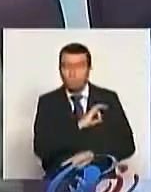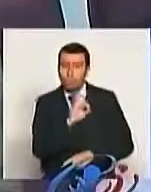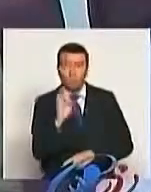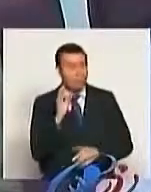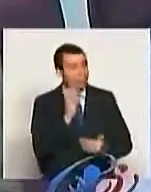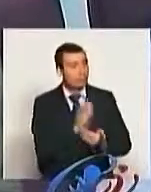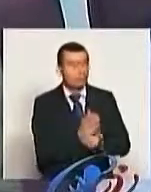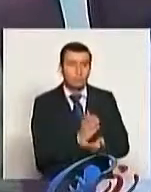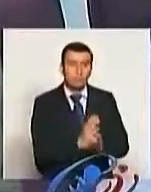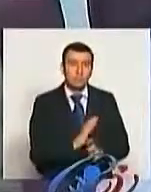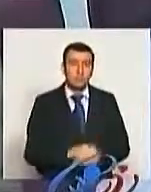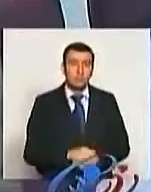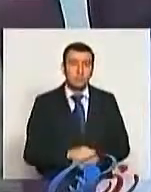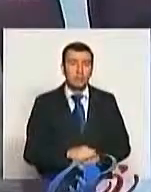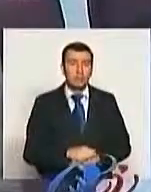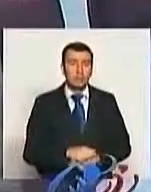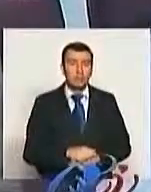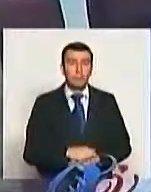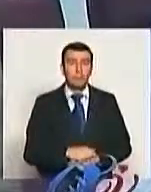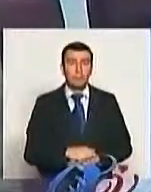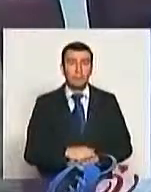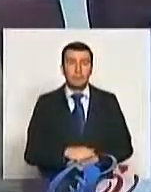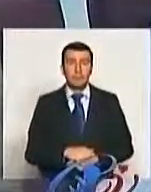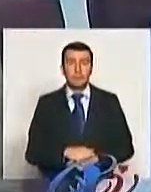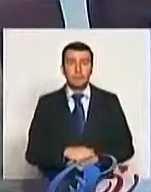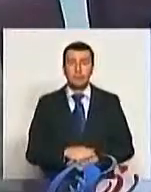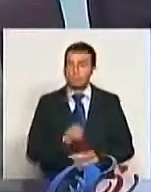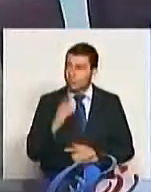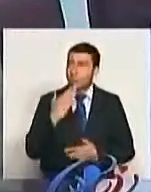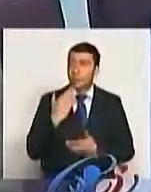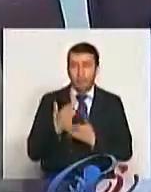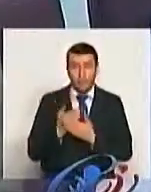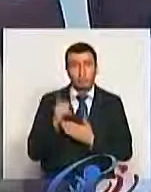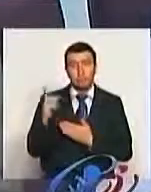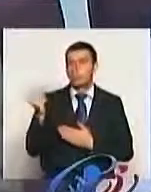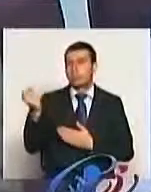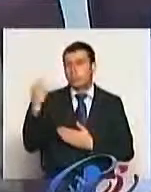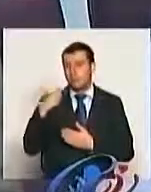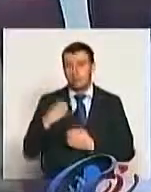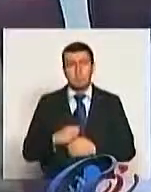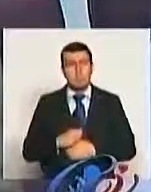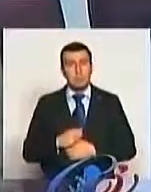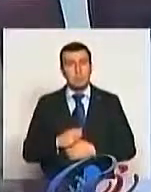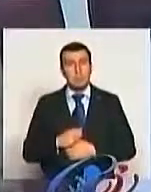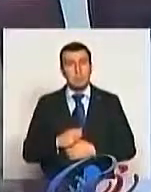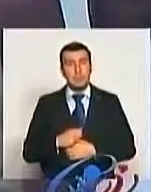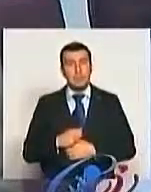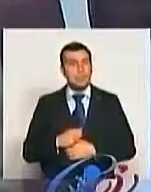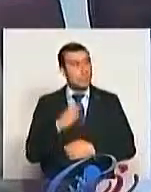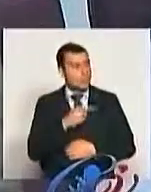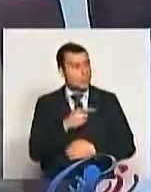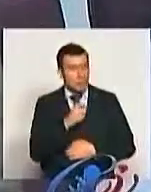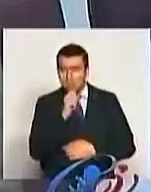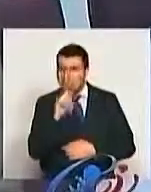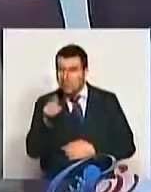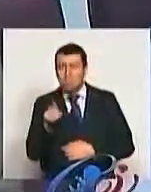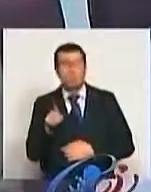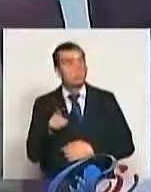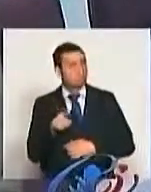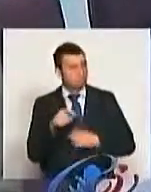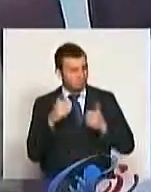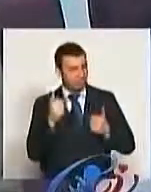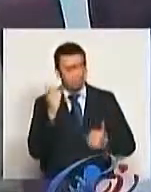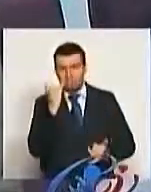Tengo 37 años. Ok, muchas gracias por su pregunta. Campeón poder cerrar este programa con esa pregunta.